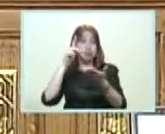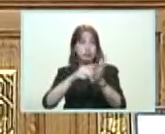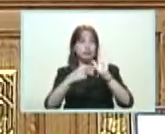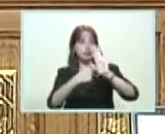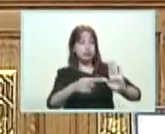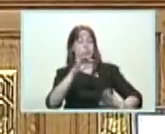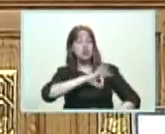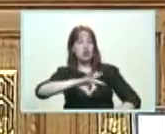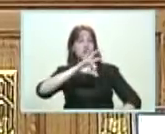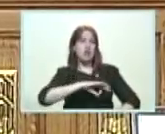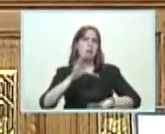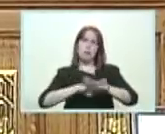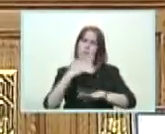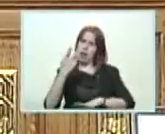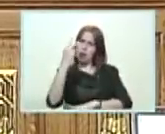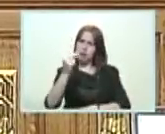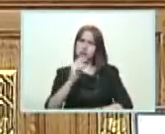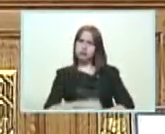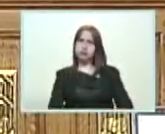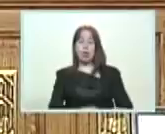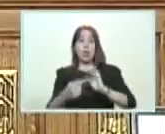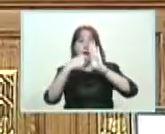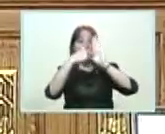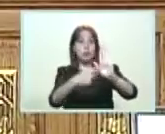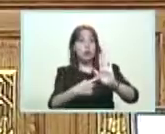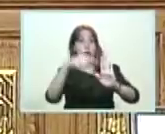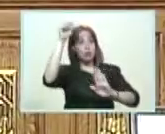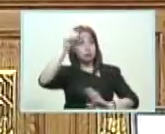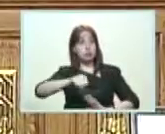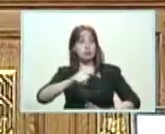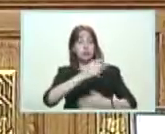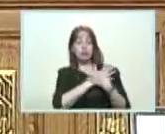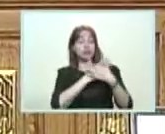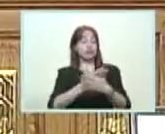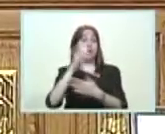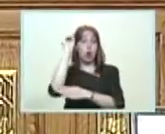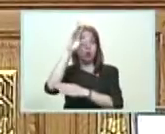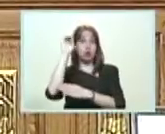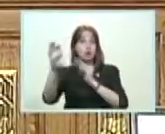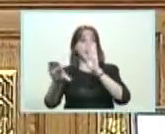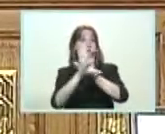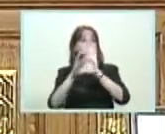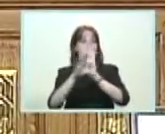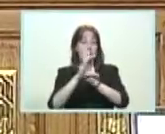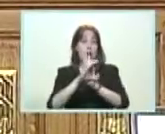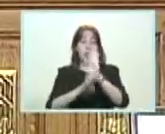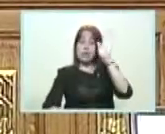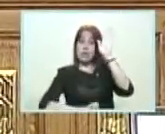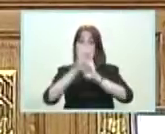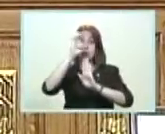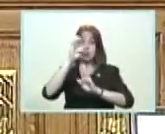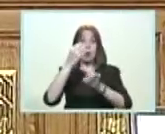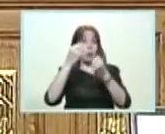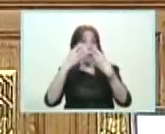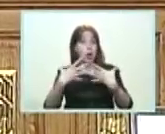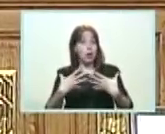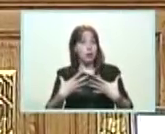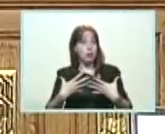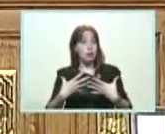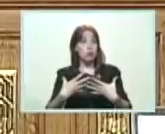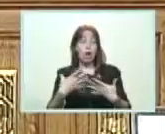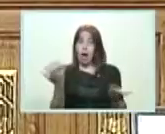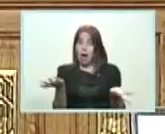vida del país? ¿Por qué no? Si ya se ha demostrado que es justo, constitucional y exitoso y es bueno.